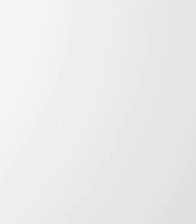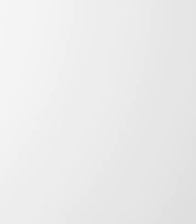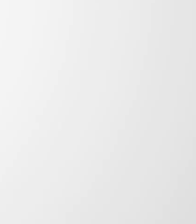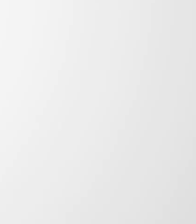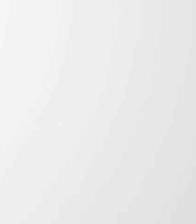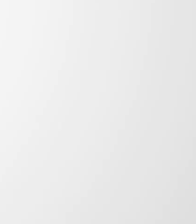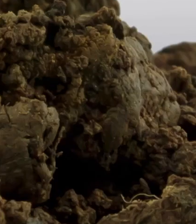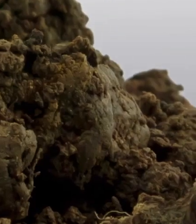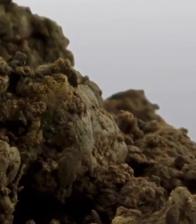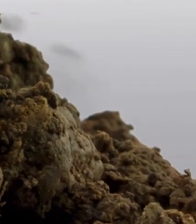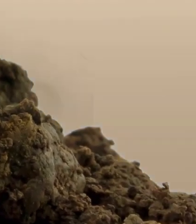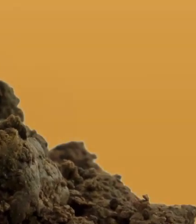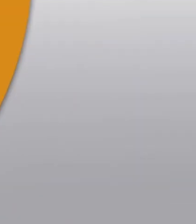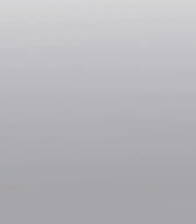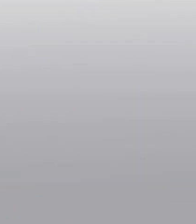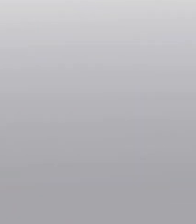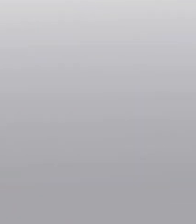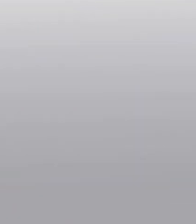tele.